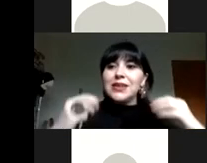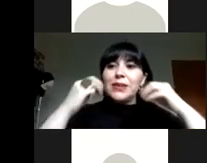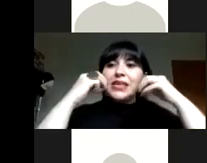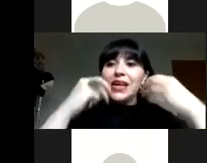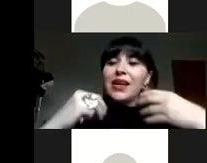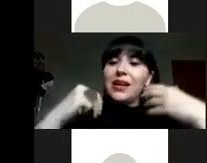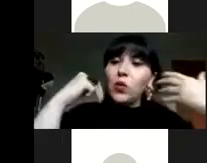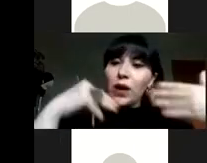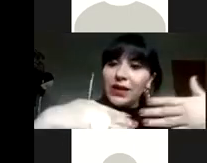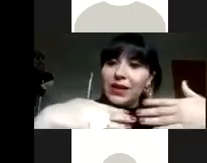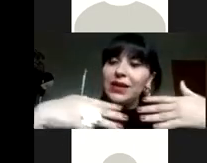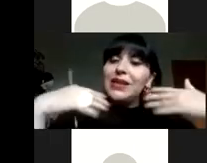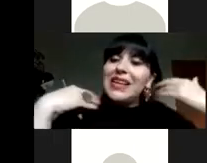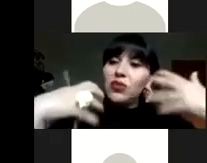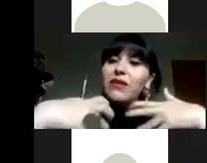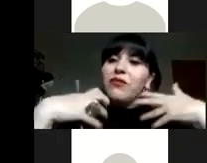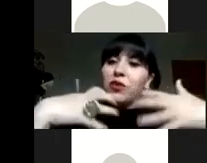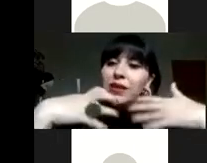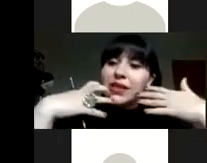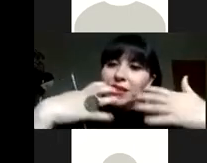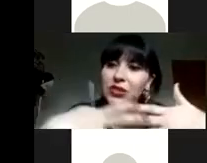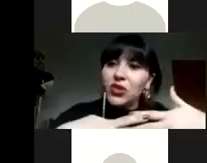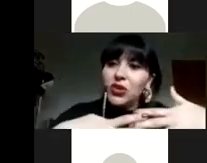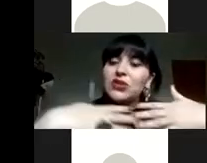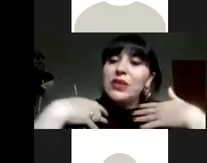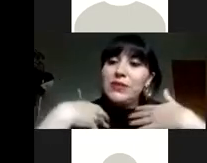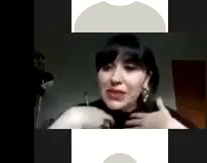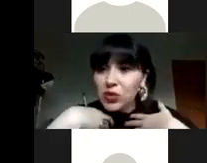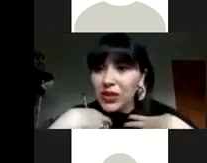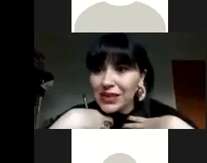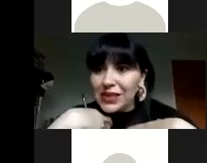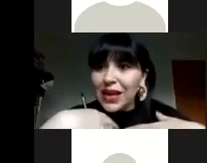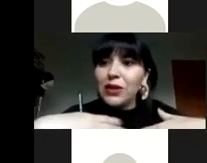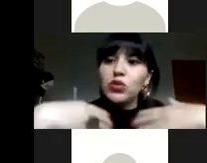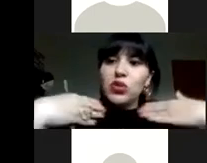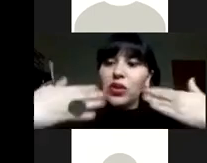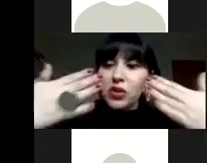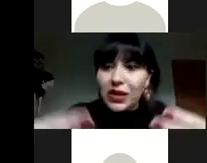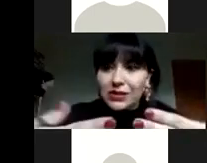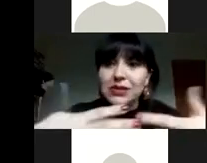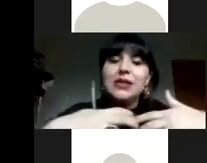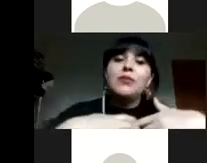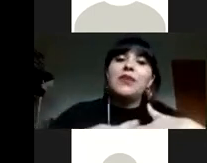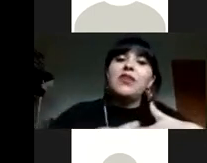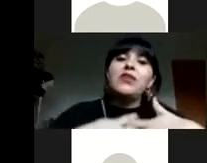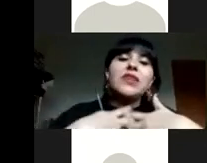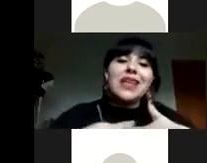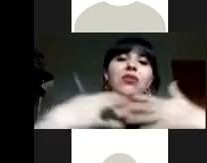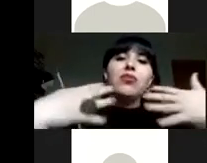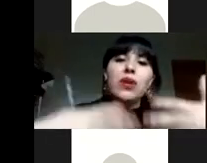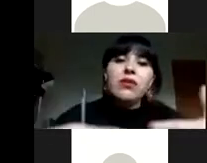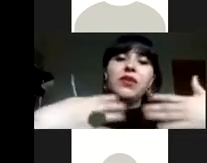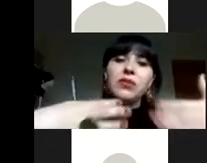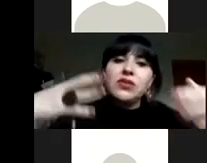de manejar el lenguaje, las nuevas formas de acceso de mis estudiantes al uso de drogas. Me veo enfrentado a